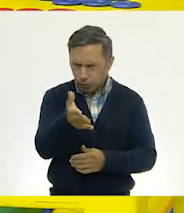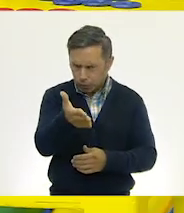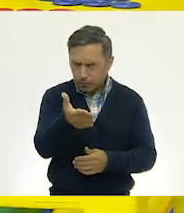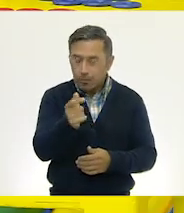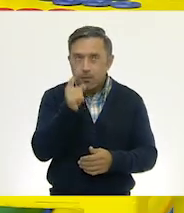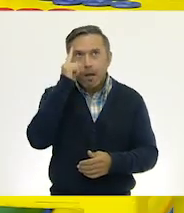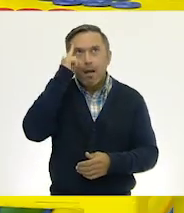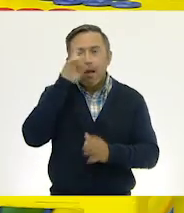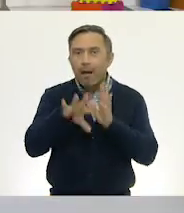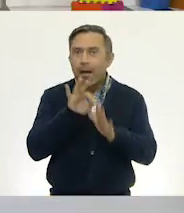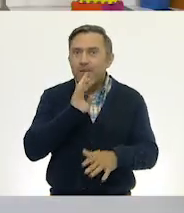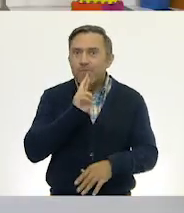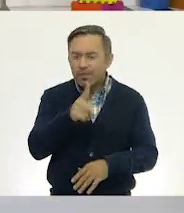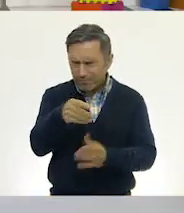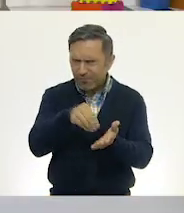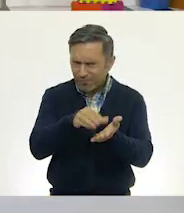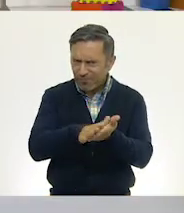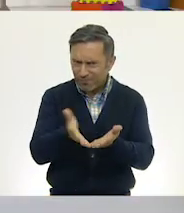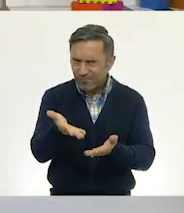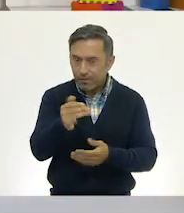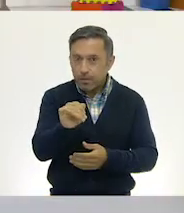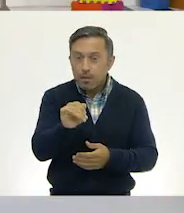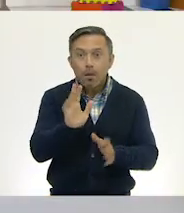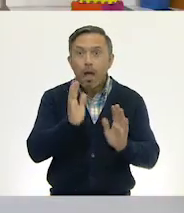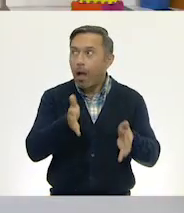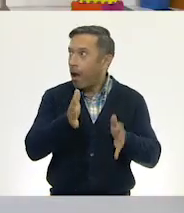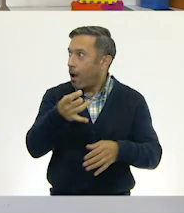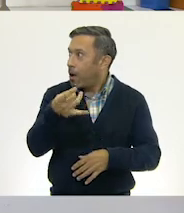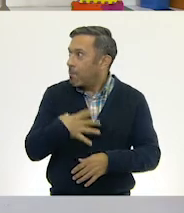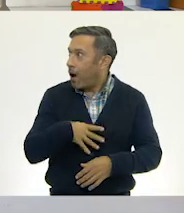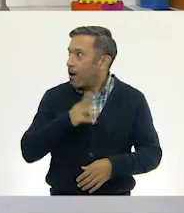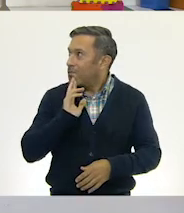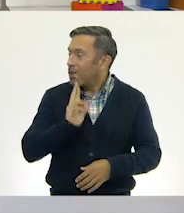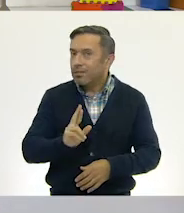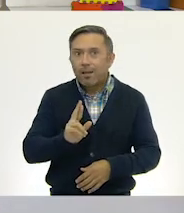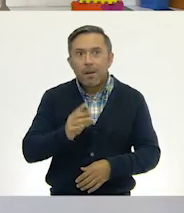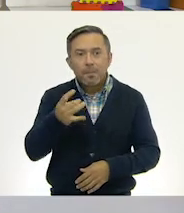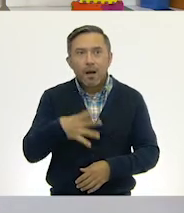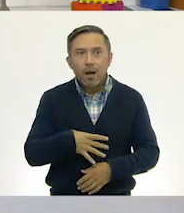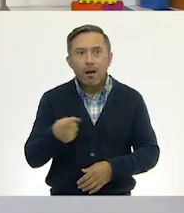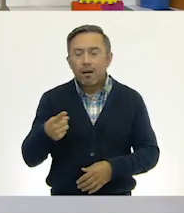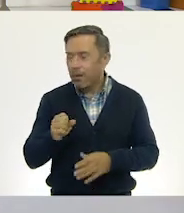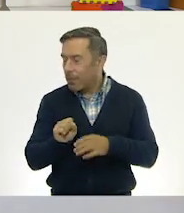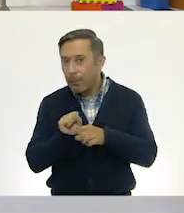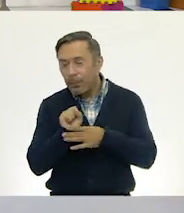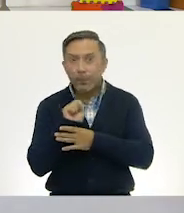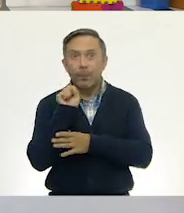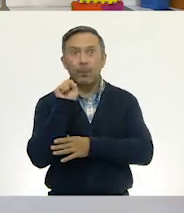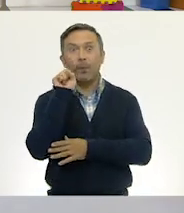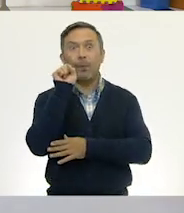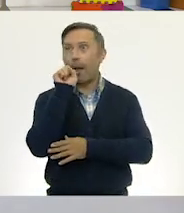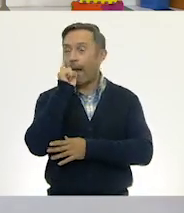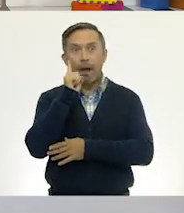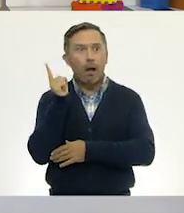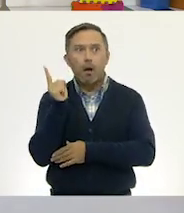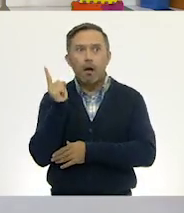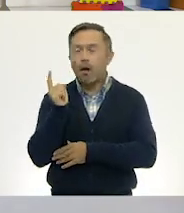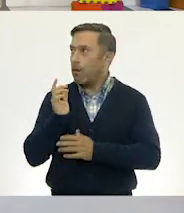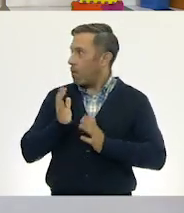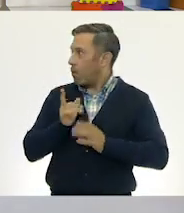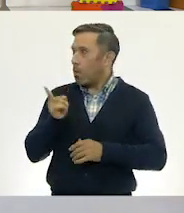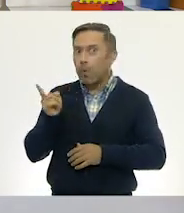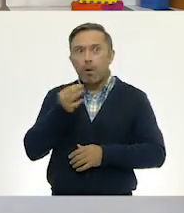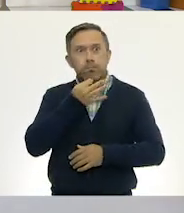respuesta. ¡Ay! ¿Nos están mandando ya respuestas? Ya nos están mandando respuestas. ¡Ay! ¡Ay, qué rápido llegaron las respuestas,